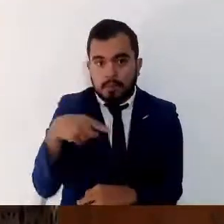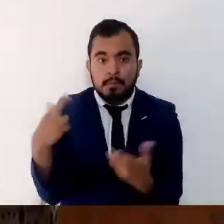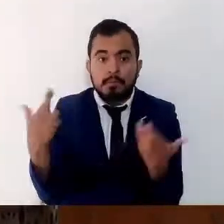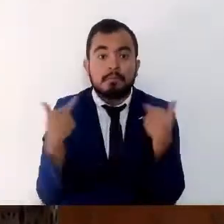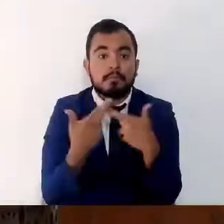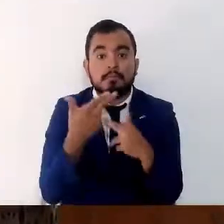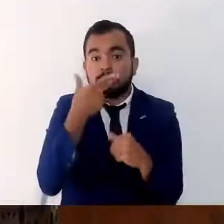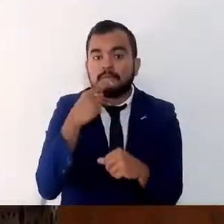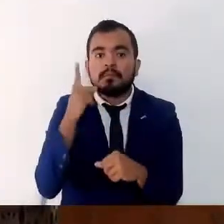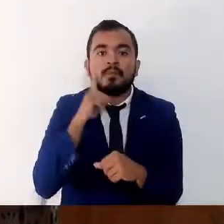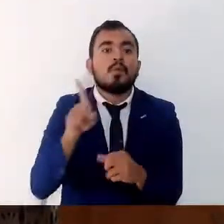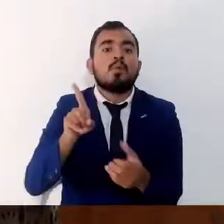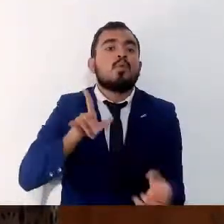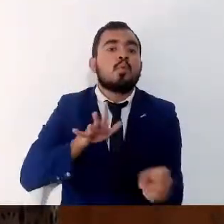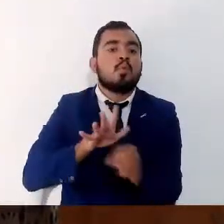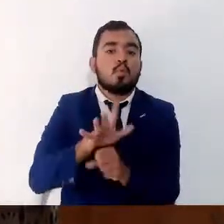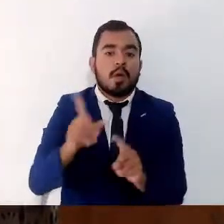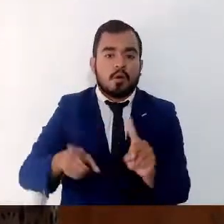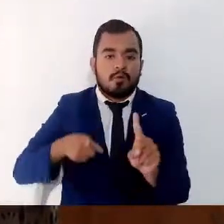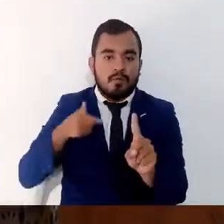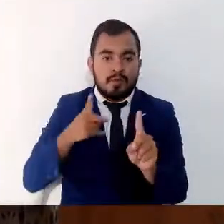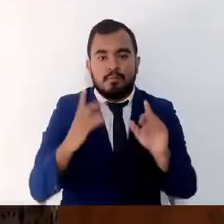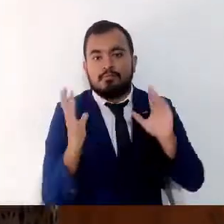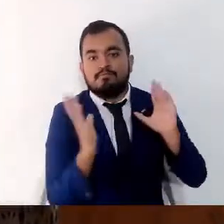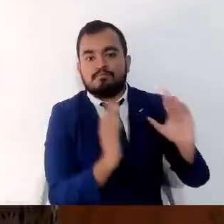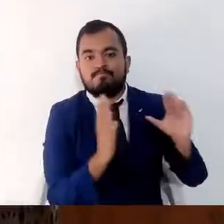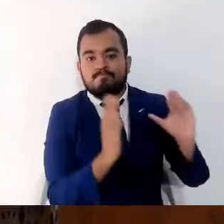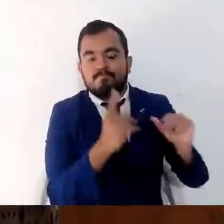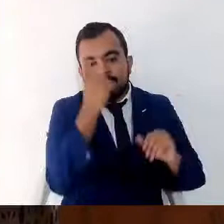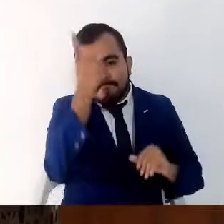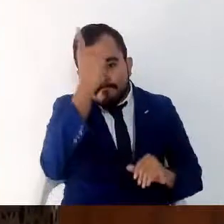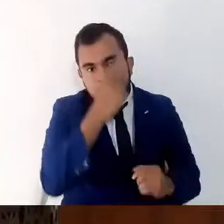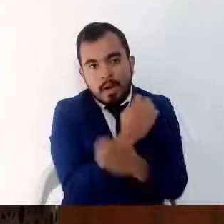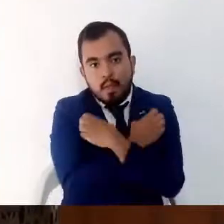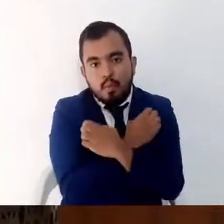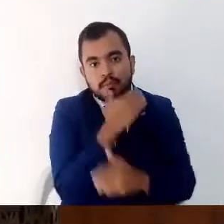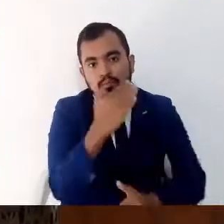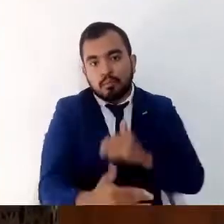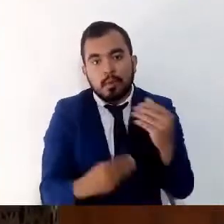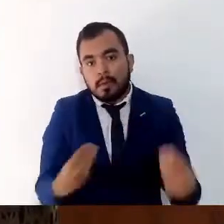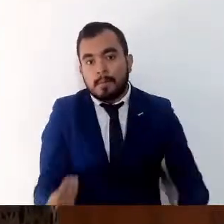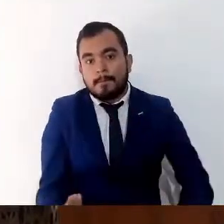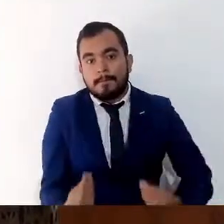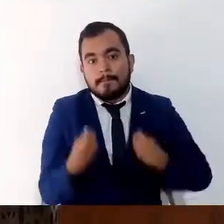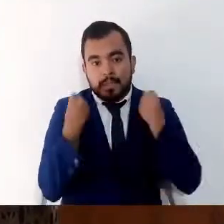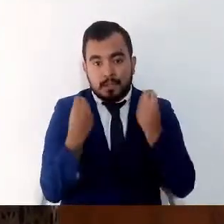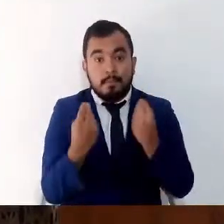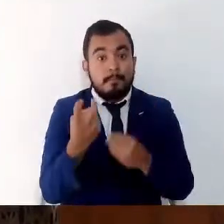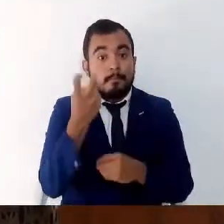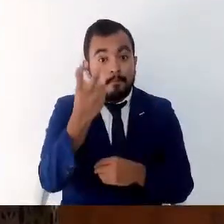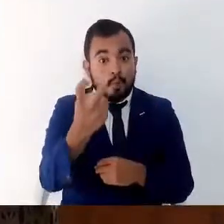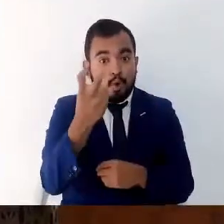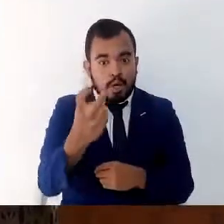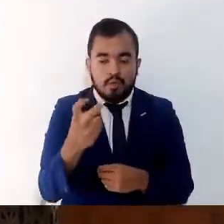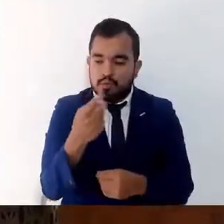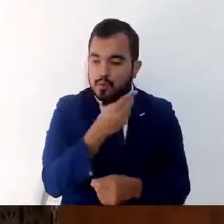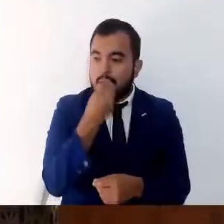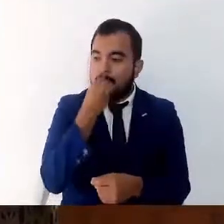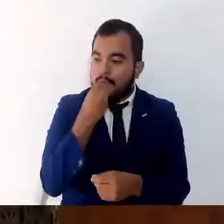es formar y educar para la vida. En este contexto, a pesar de todo el trabajo que realizan, no exigen